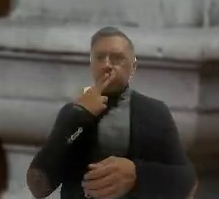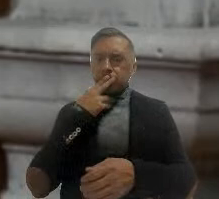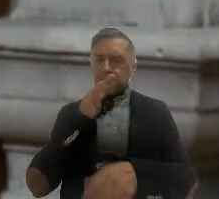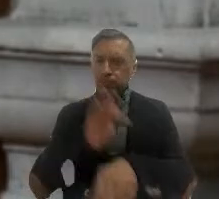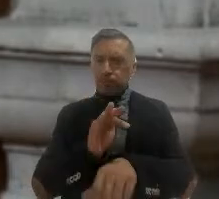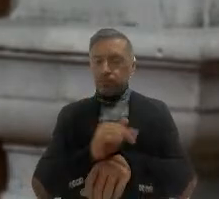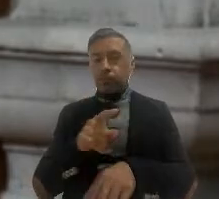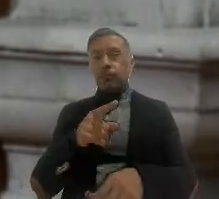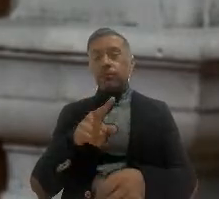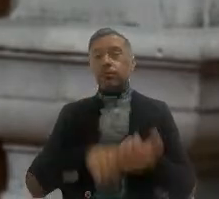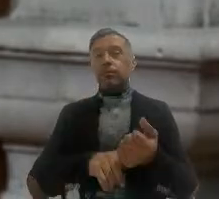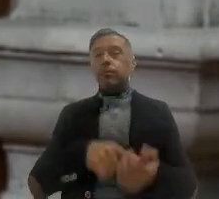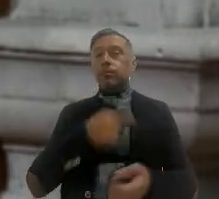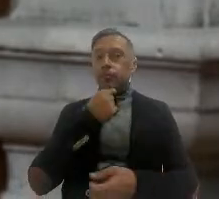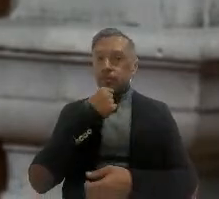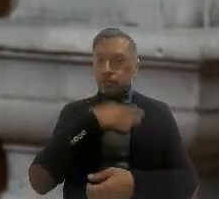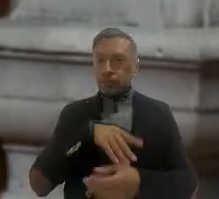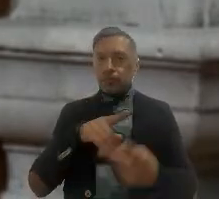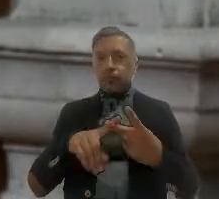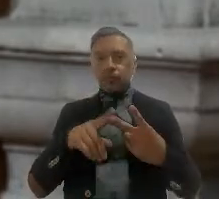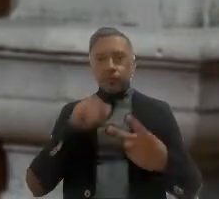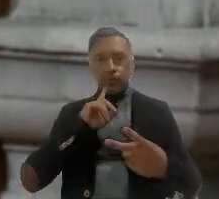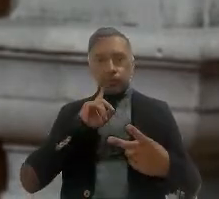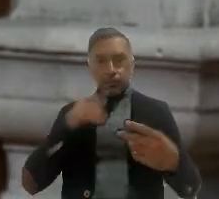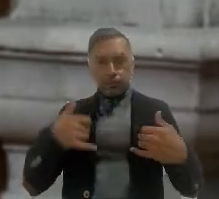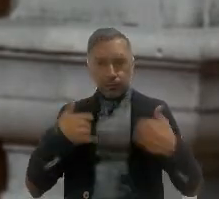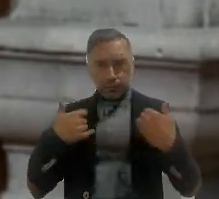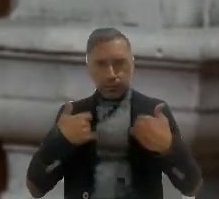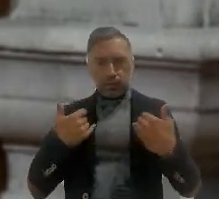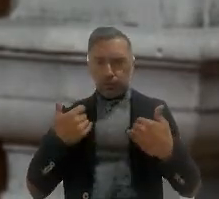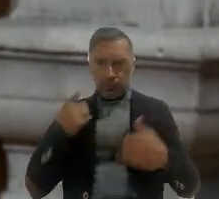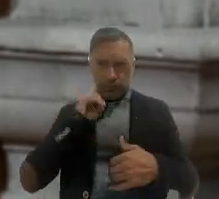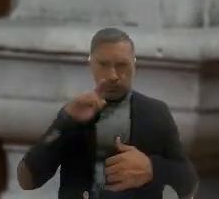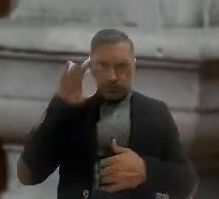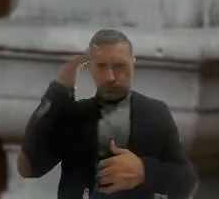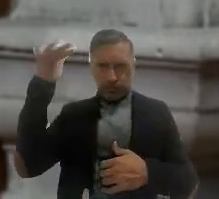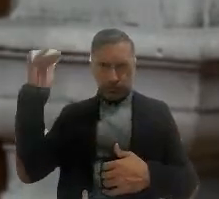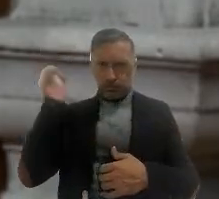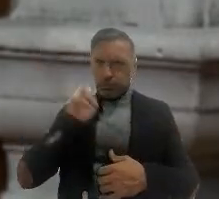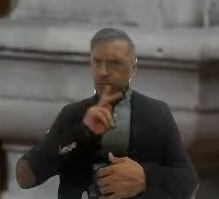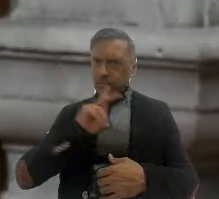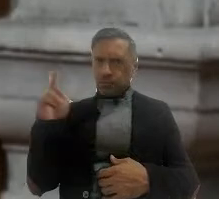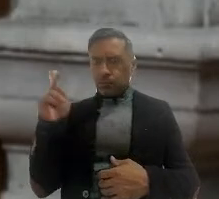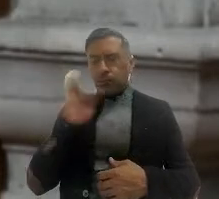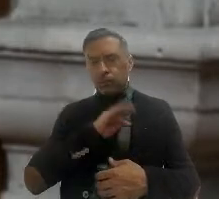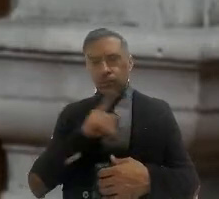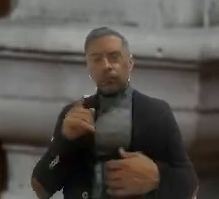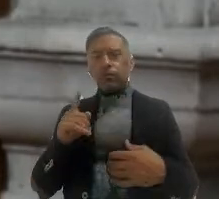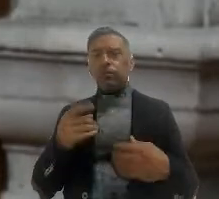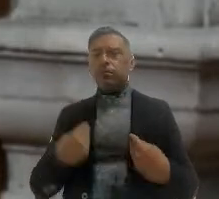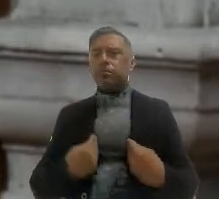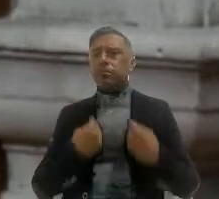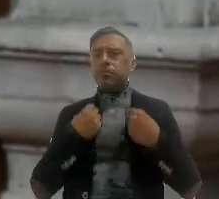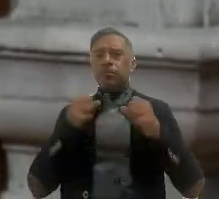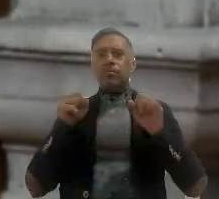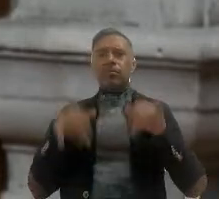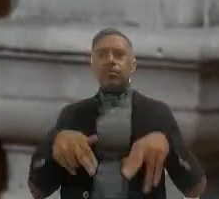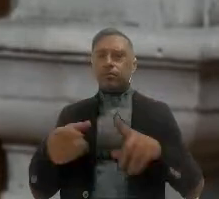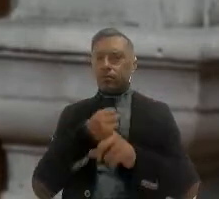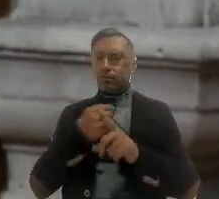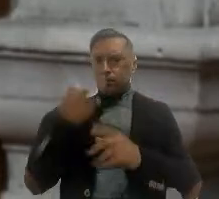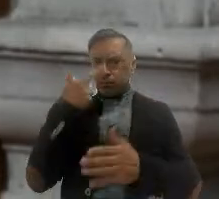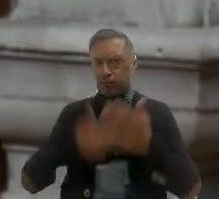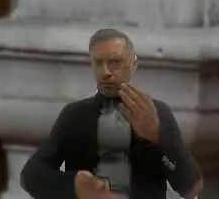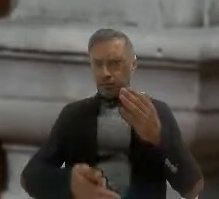niña, adolescente y mujer pueda vivir libre de violencia y discriminación.